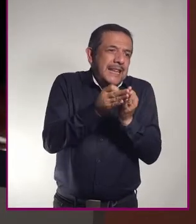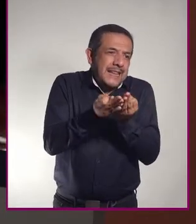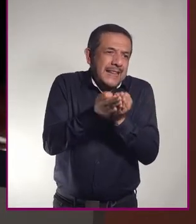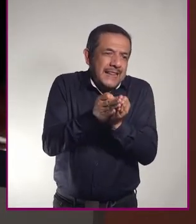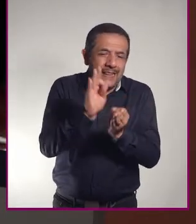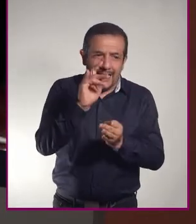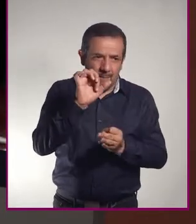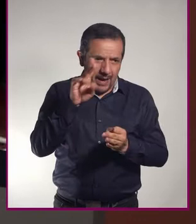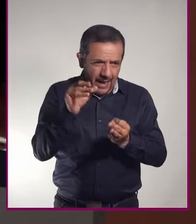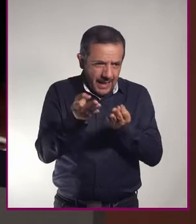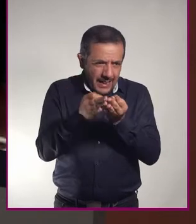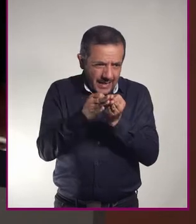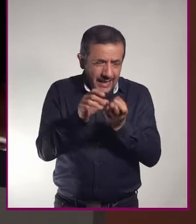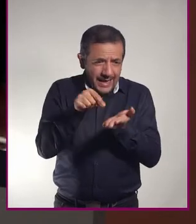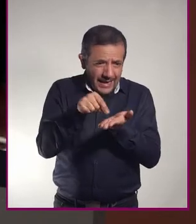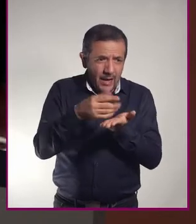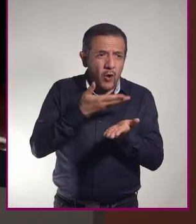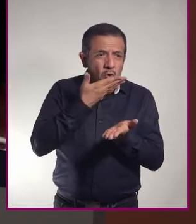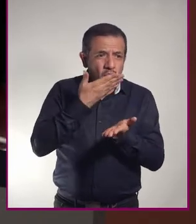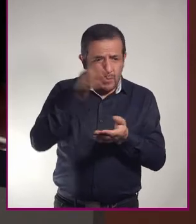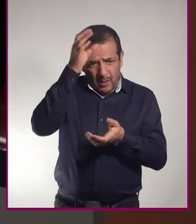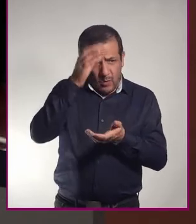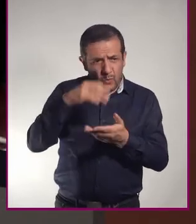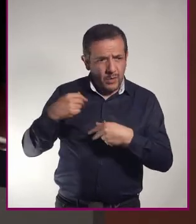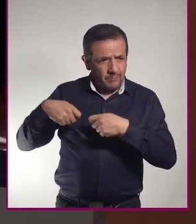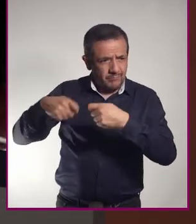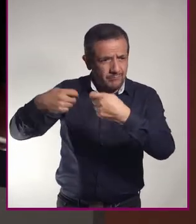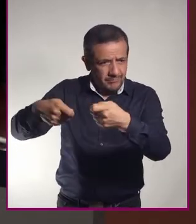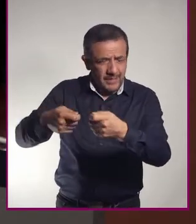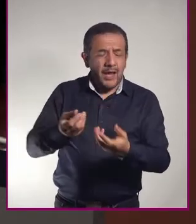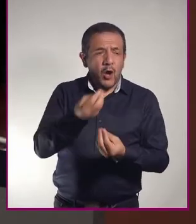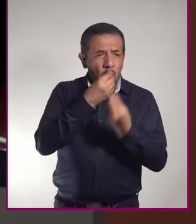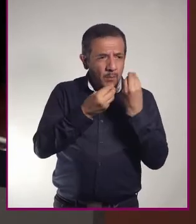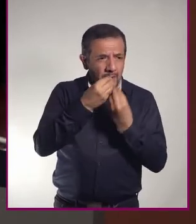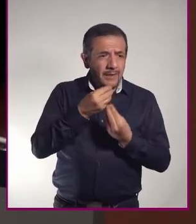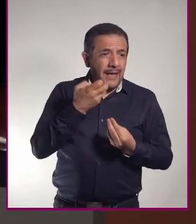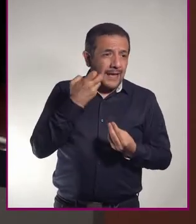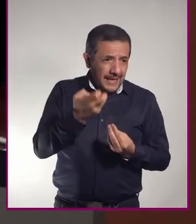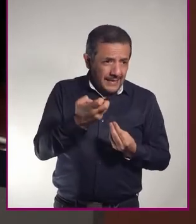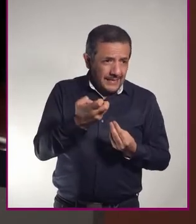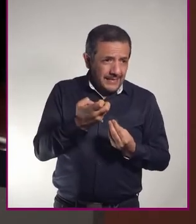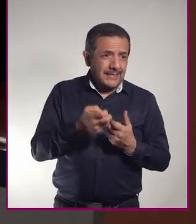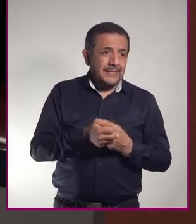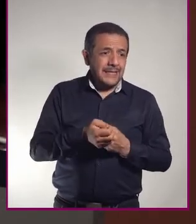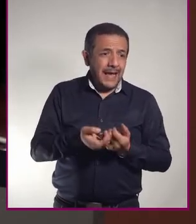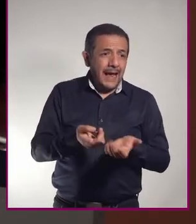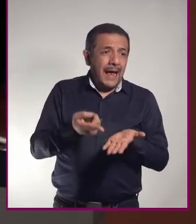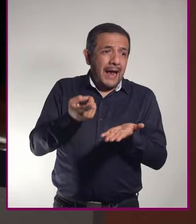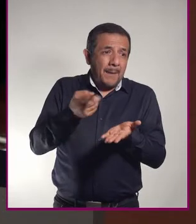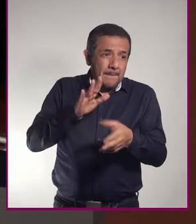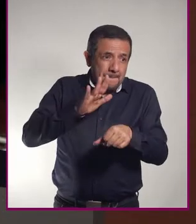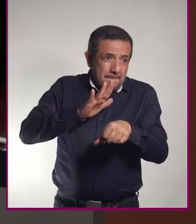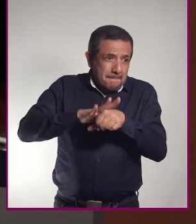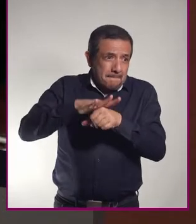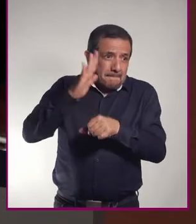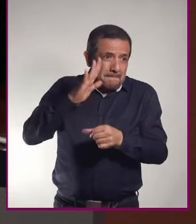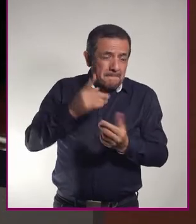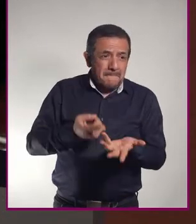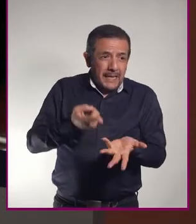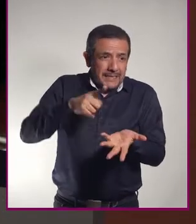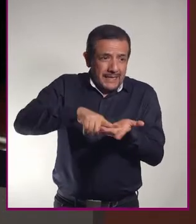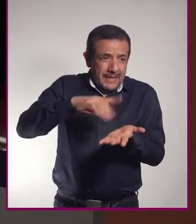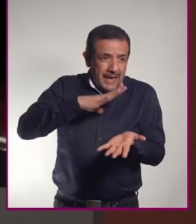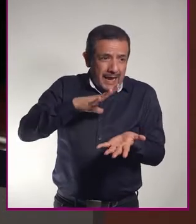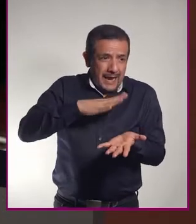el tamal, a pesar de la tradición cultural que representa su consumo, es un alimento que contiene todavía más calorías